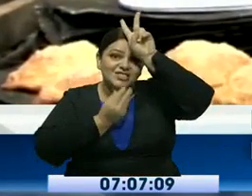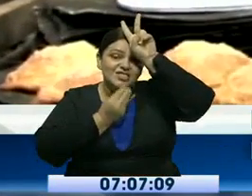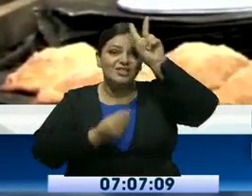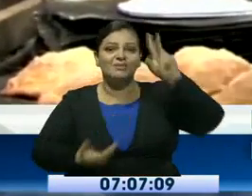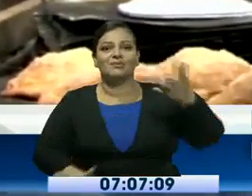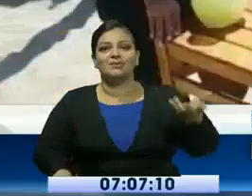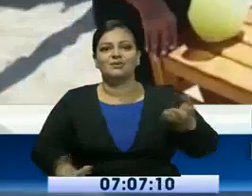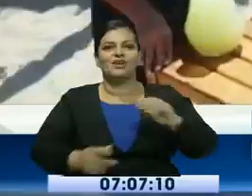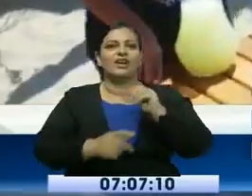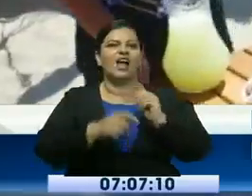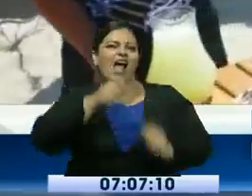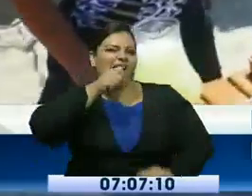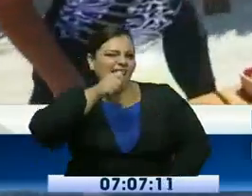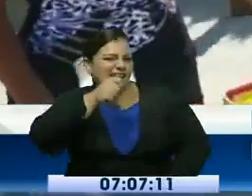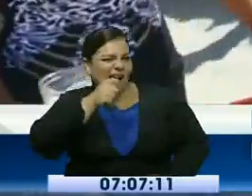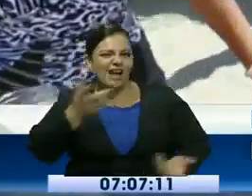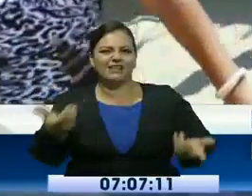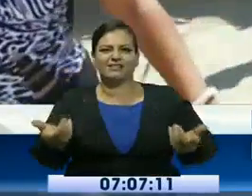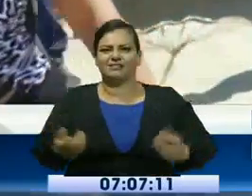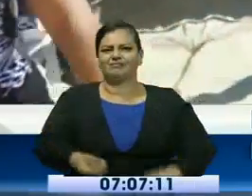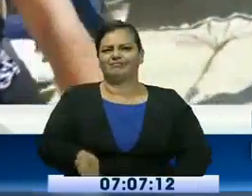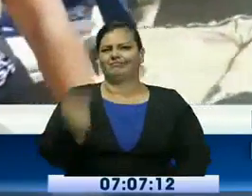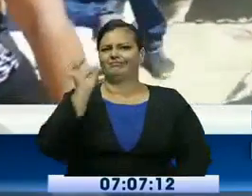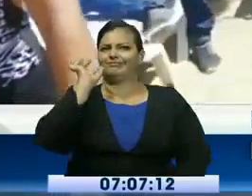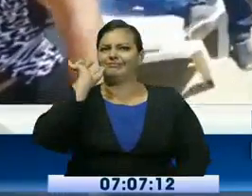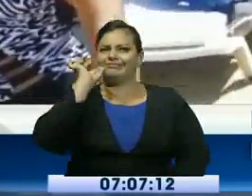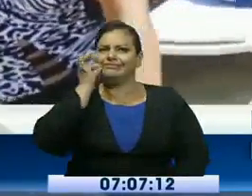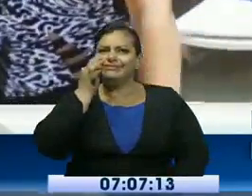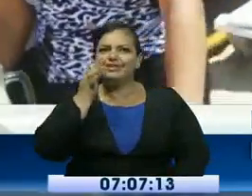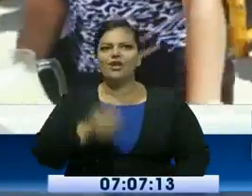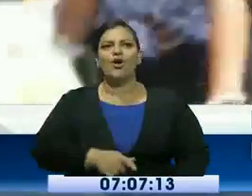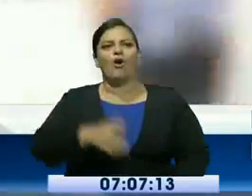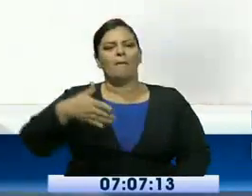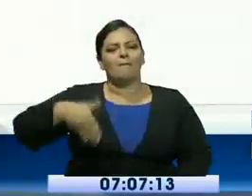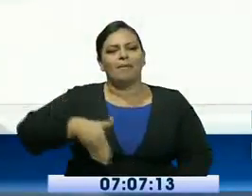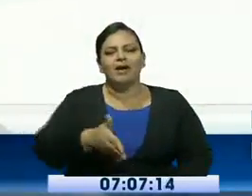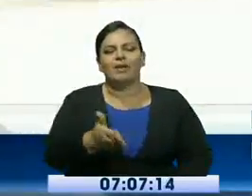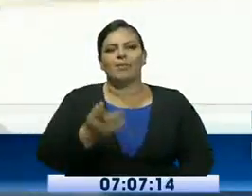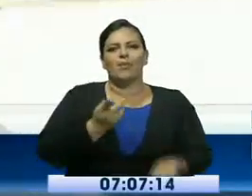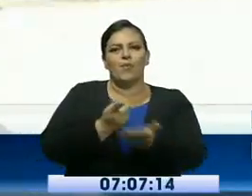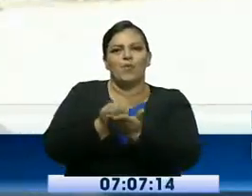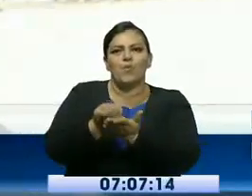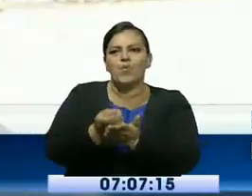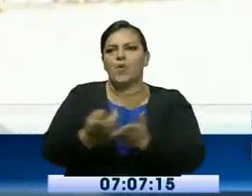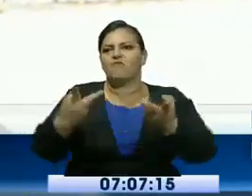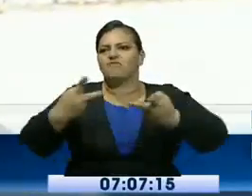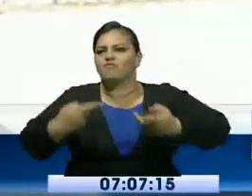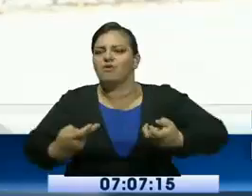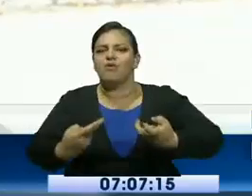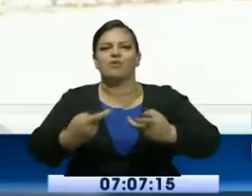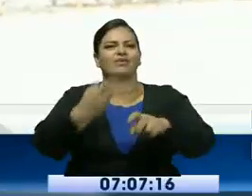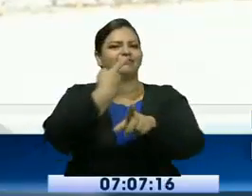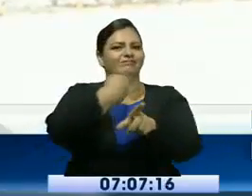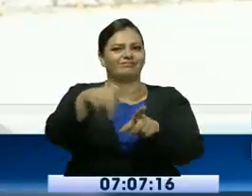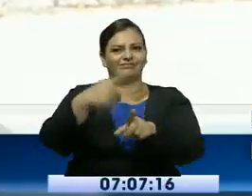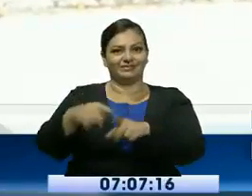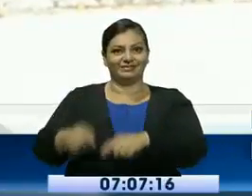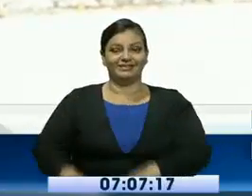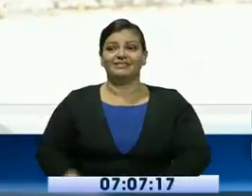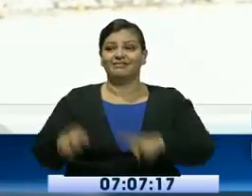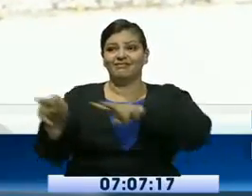verdadera delicia que se complementa con los exquisitos mariscos con sazón peruano. Eso nos hace una belleza natural,